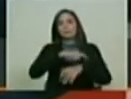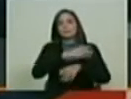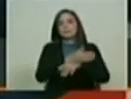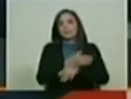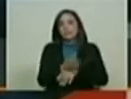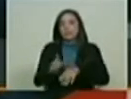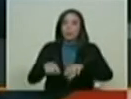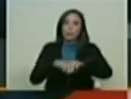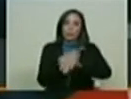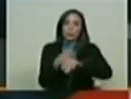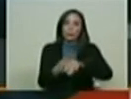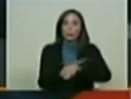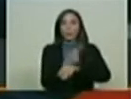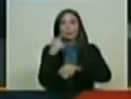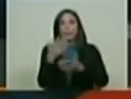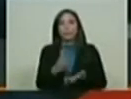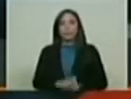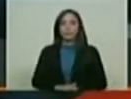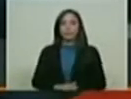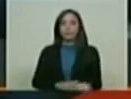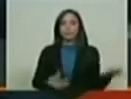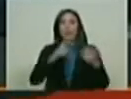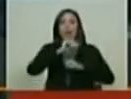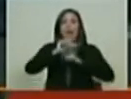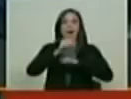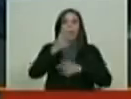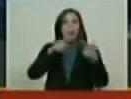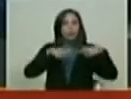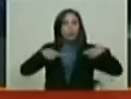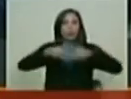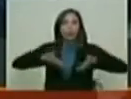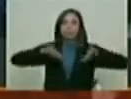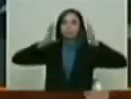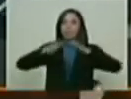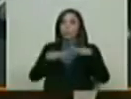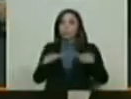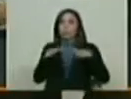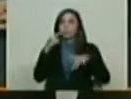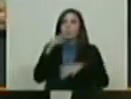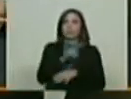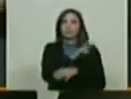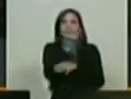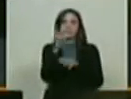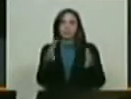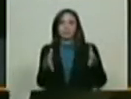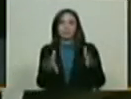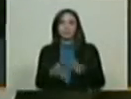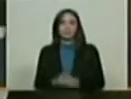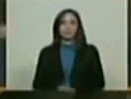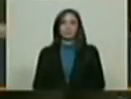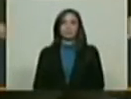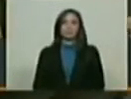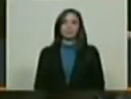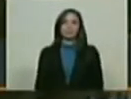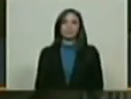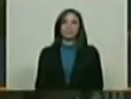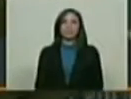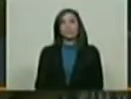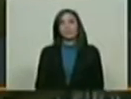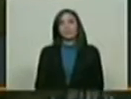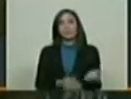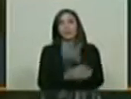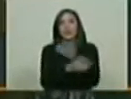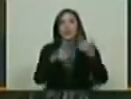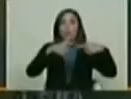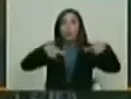Caminamos por Central Park. Estuvimos en Central Park. Y caminamos por Quinta